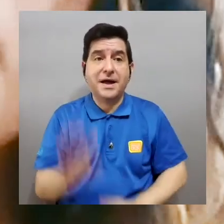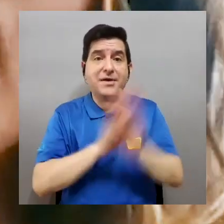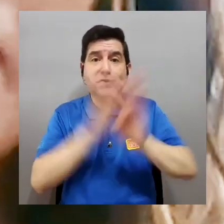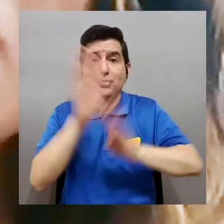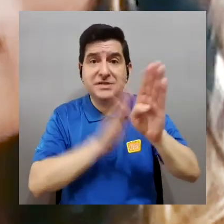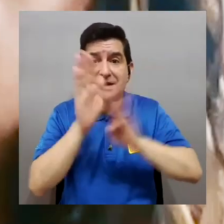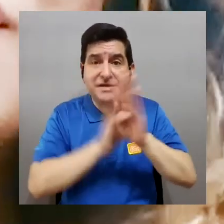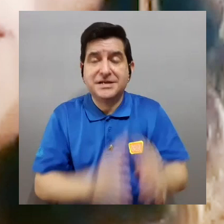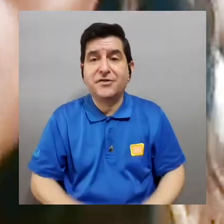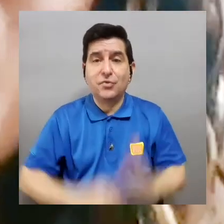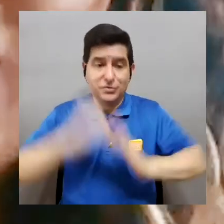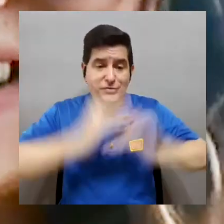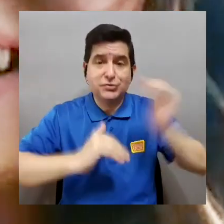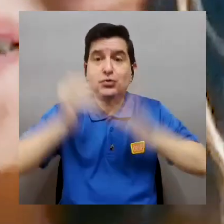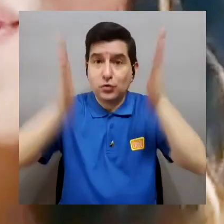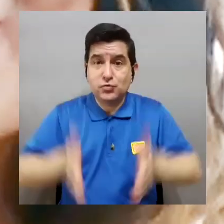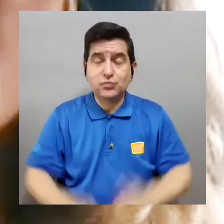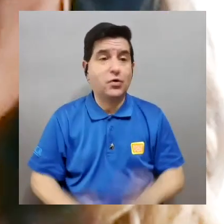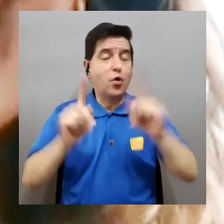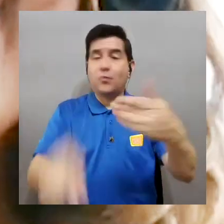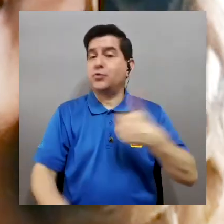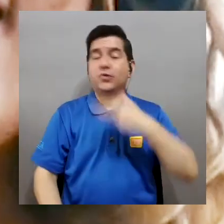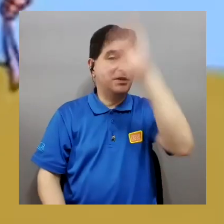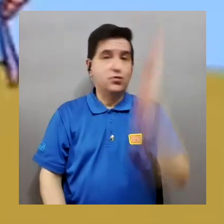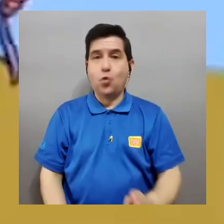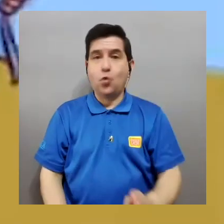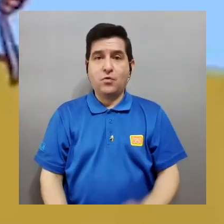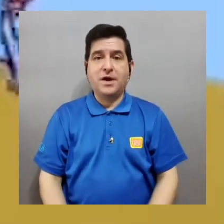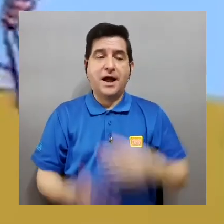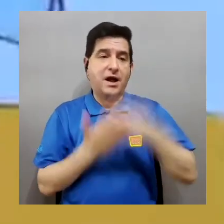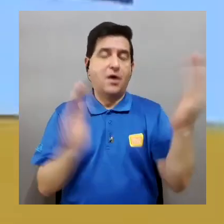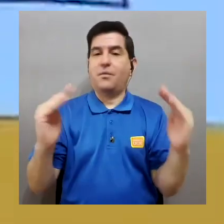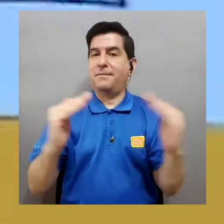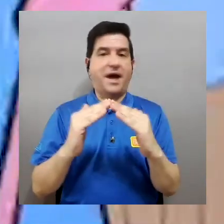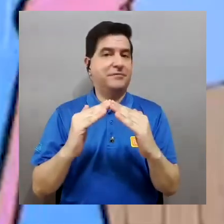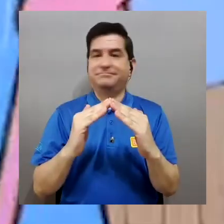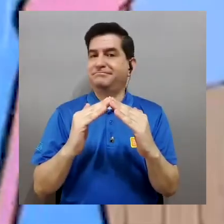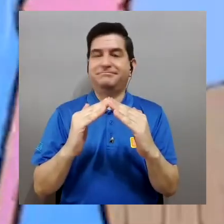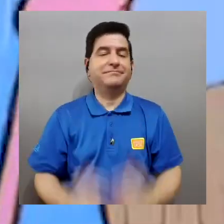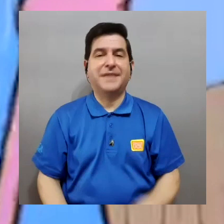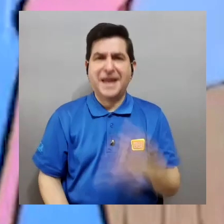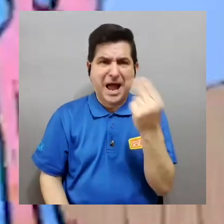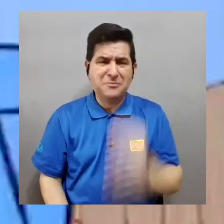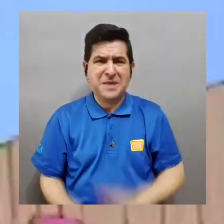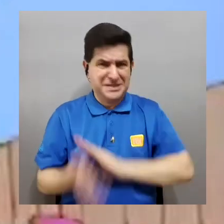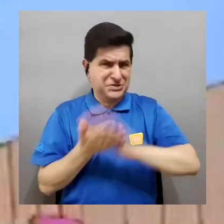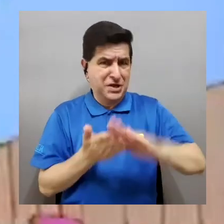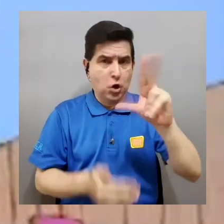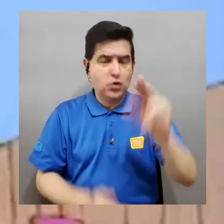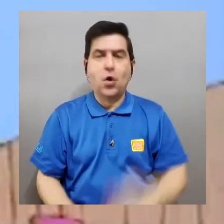desarrolladores inmobiliarios, nunca vamos a tener oportunidad de poder comprar casa a un precio